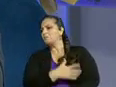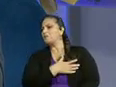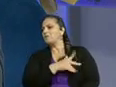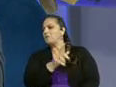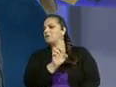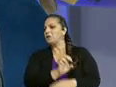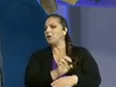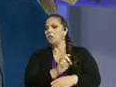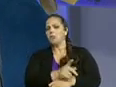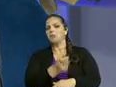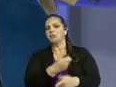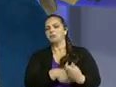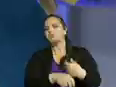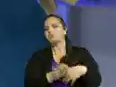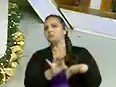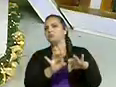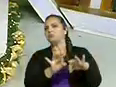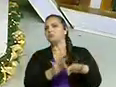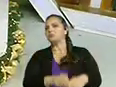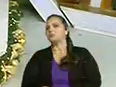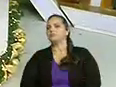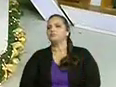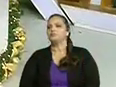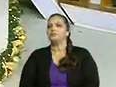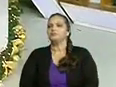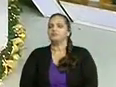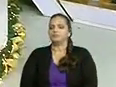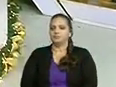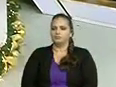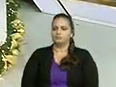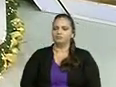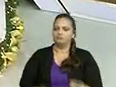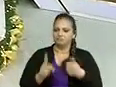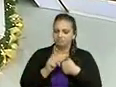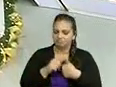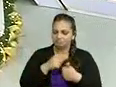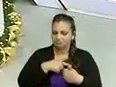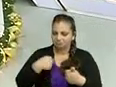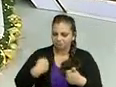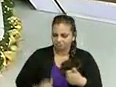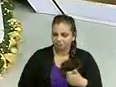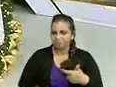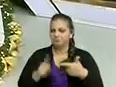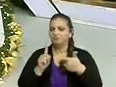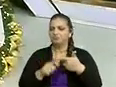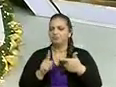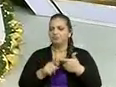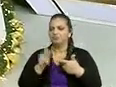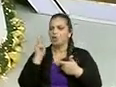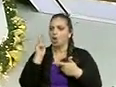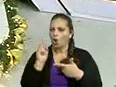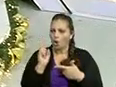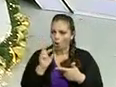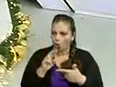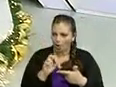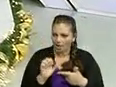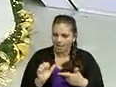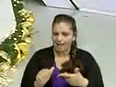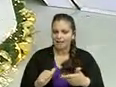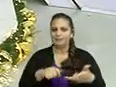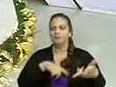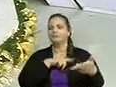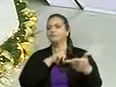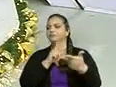de manera coherente el gobierno nacional. ¿Qué otros mercados del Asia, aparte de China, que es el nicho más importante del camarón